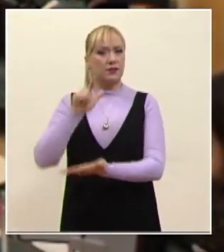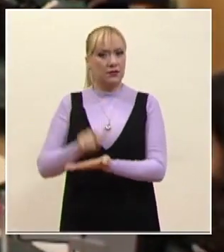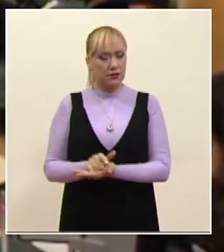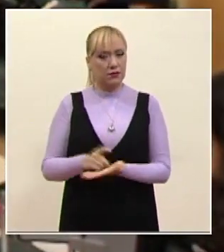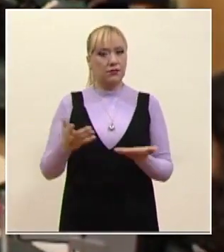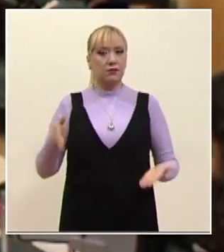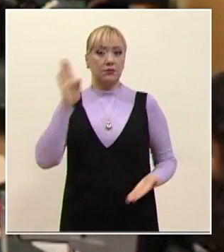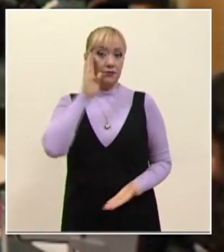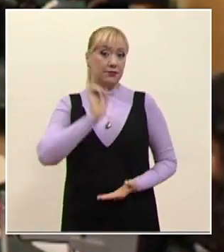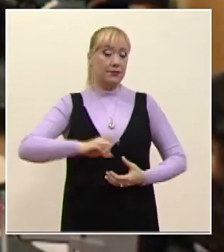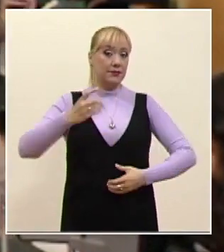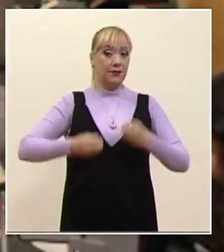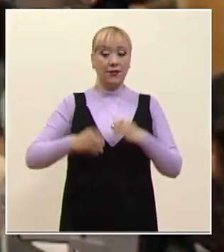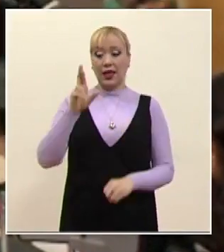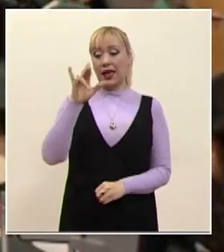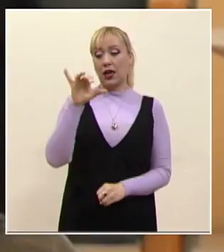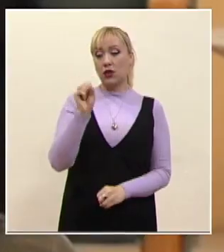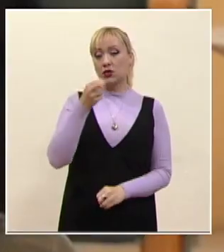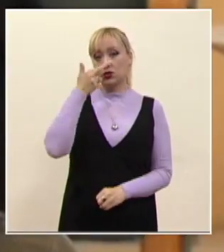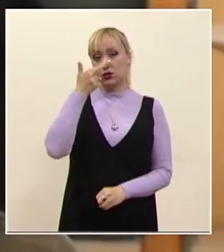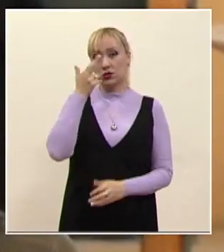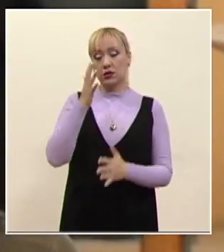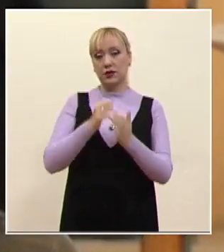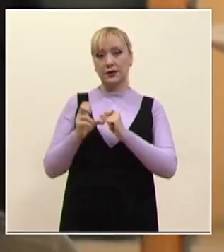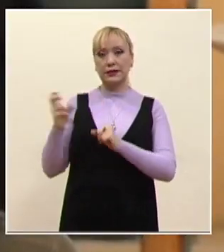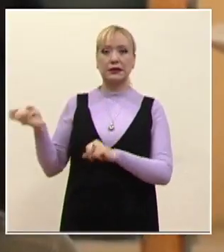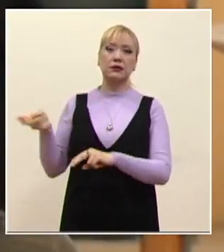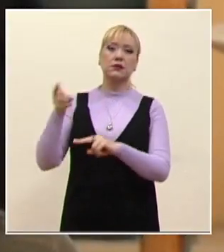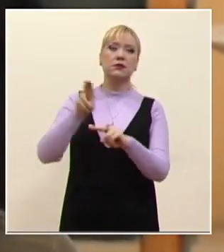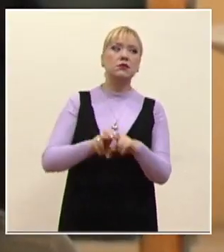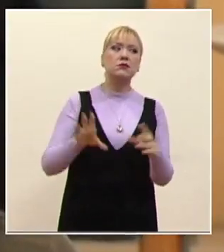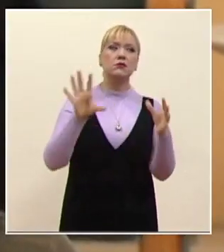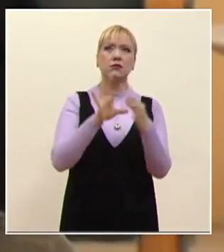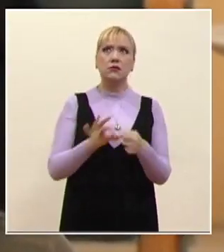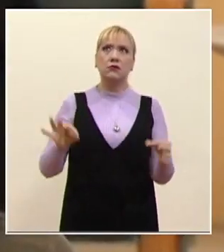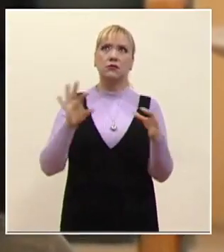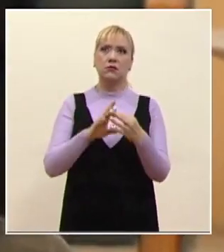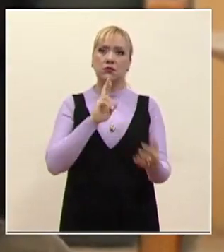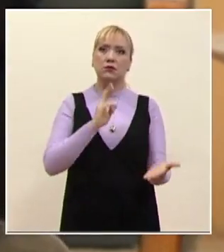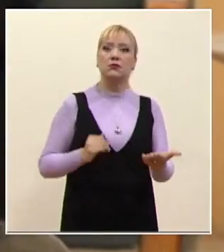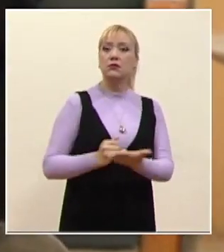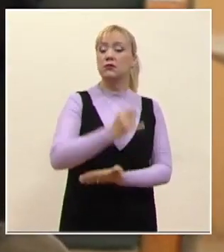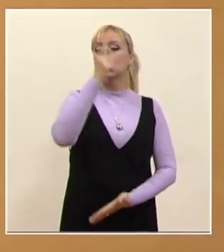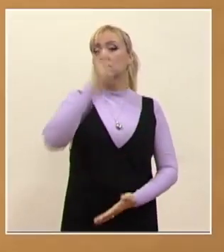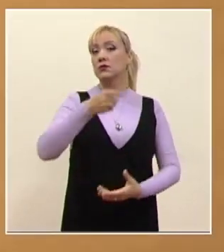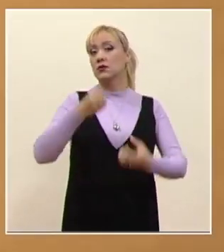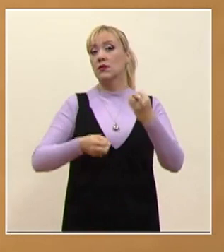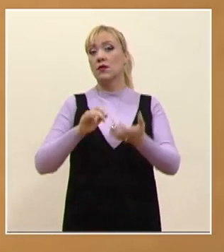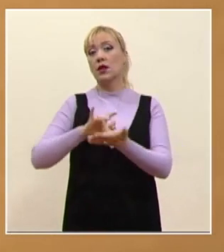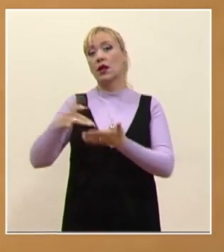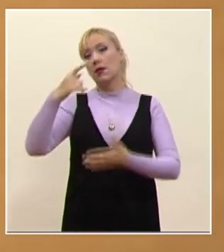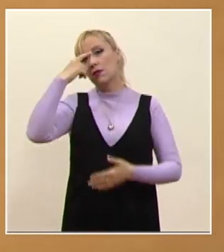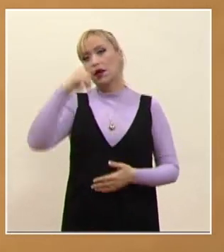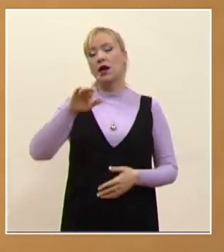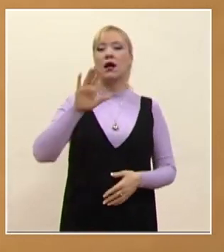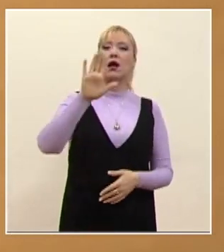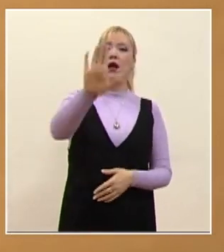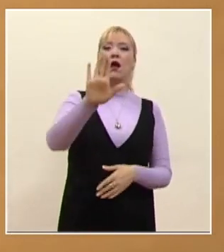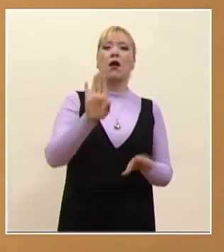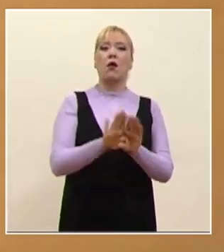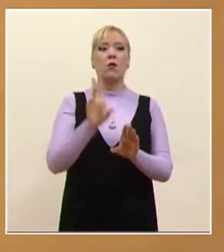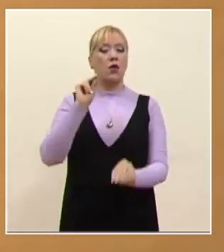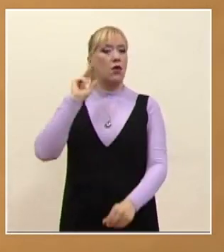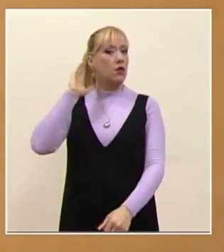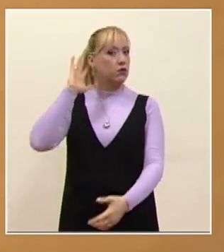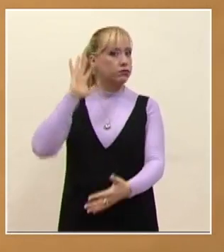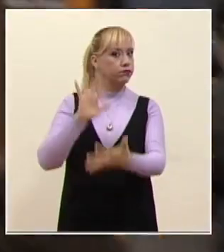la ministra Ana Margarita Ríos Farjat. La ministra explicó las sentencias que ha emitido la Corte para despenalizar el aborto en